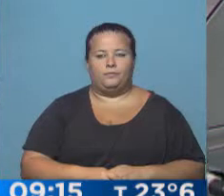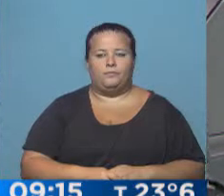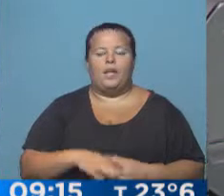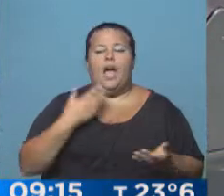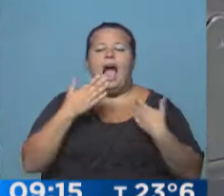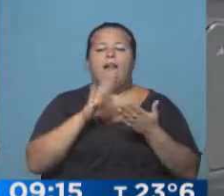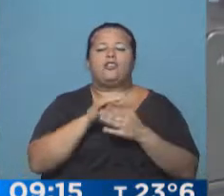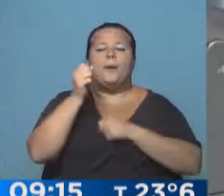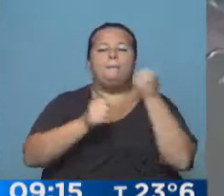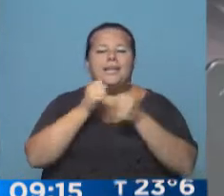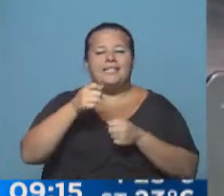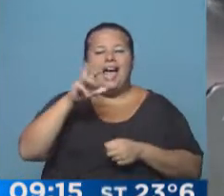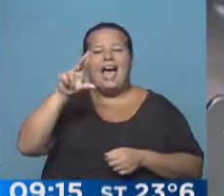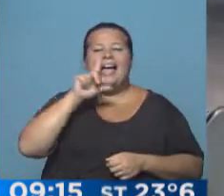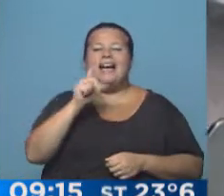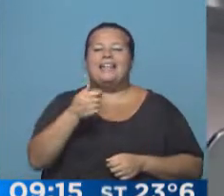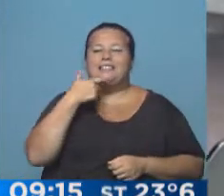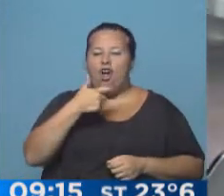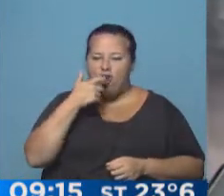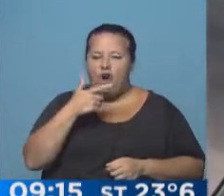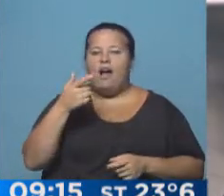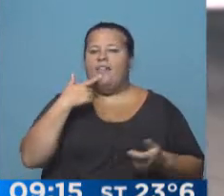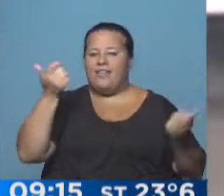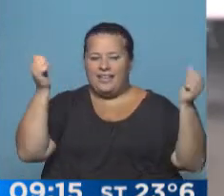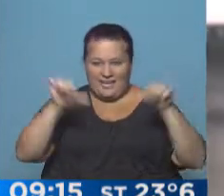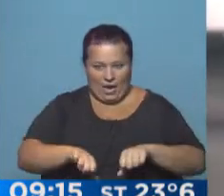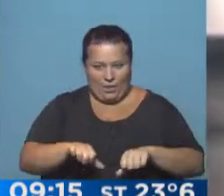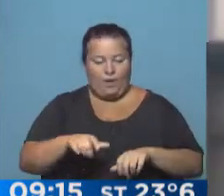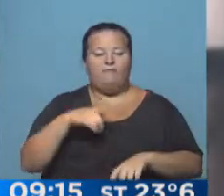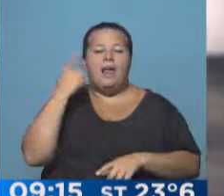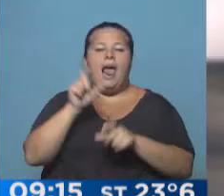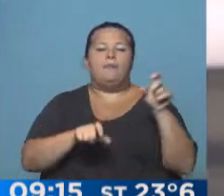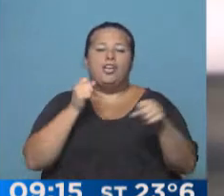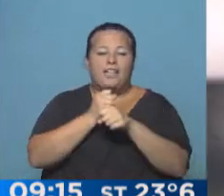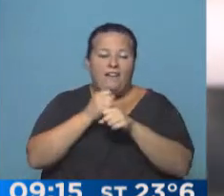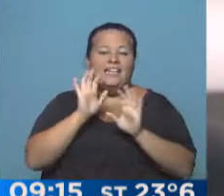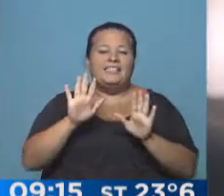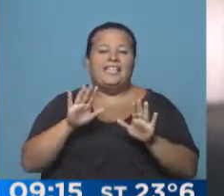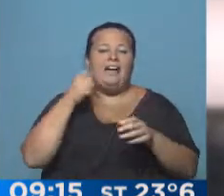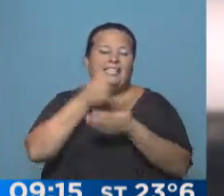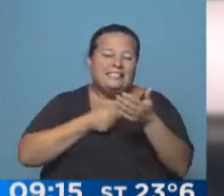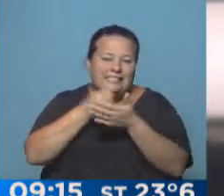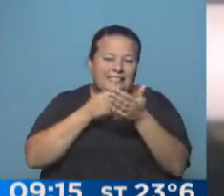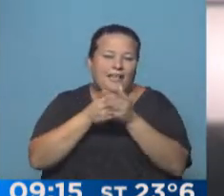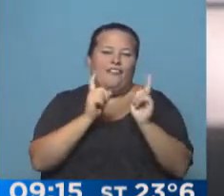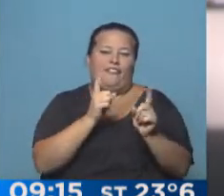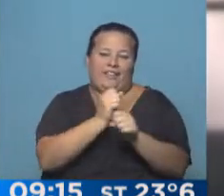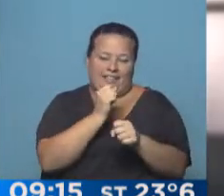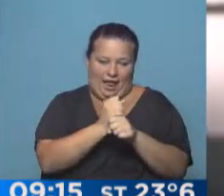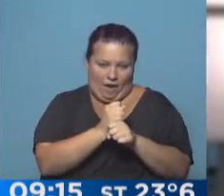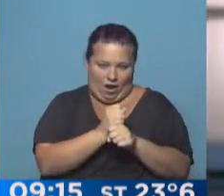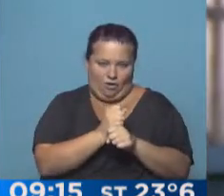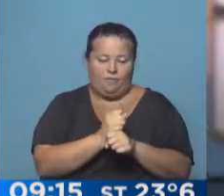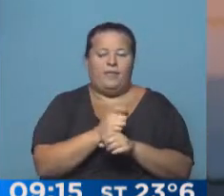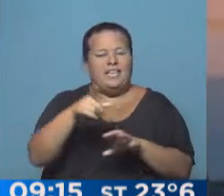hablemos de la empresa cresta roja que se declaró en criba en quiebra y que los trabajadores estaban en un pie de lucha para mantener los puestos de trabajo